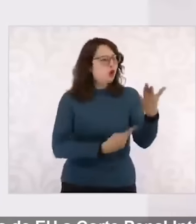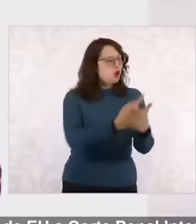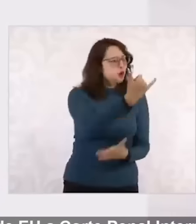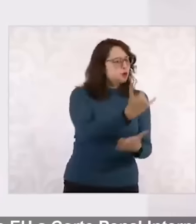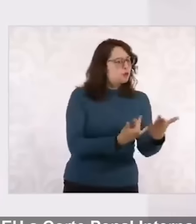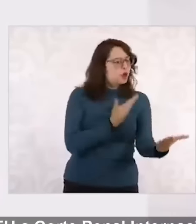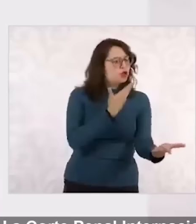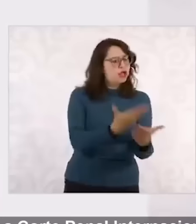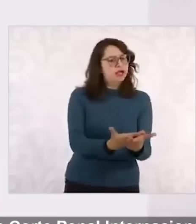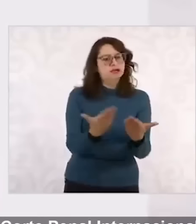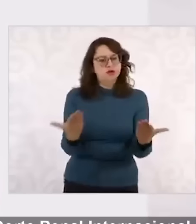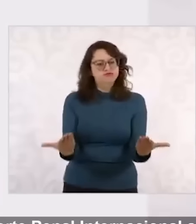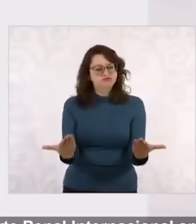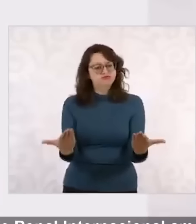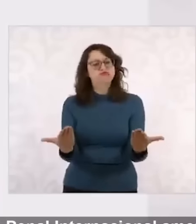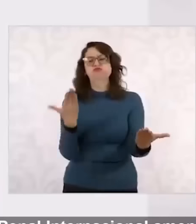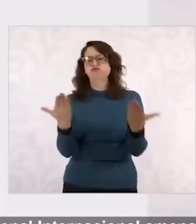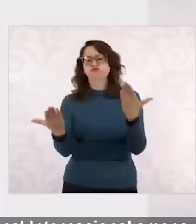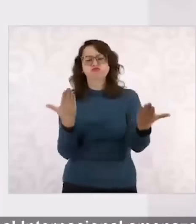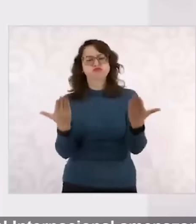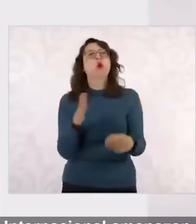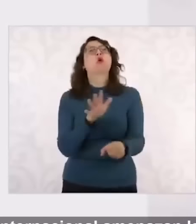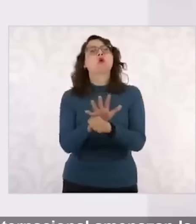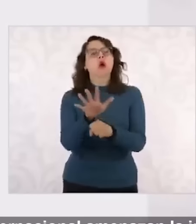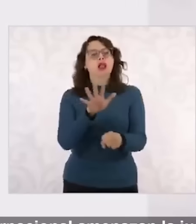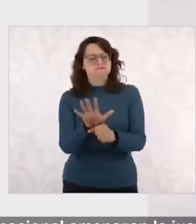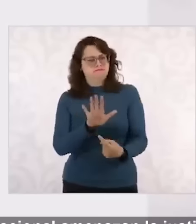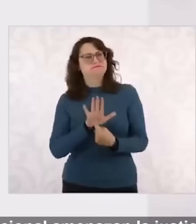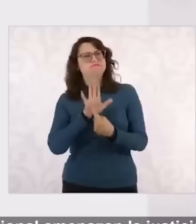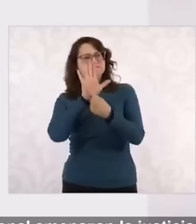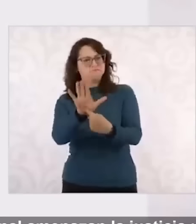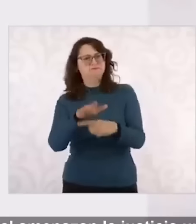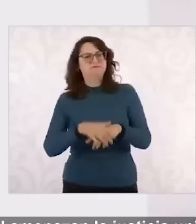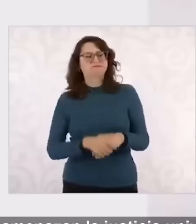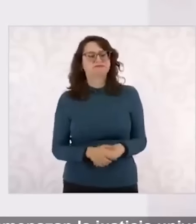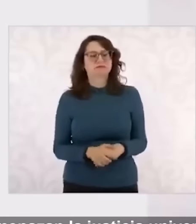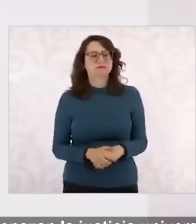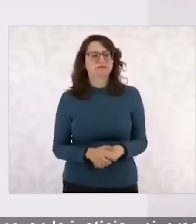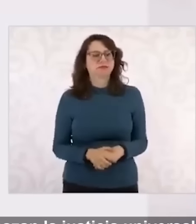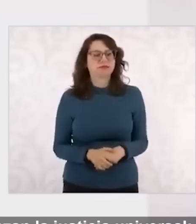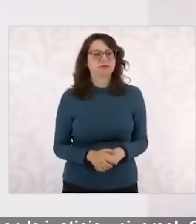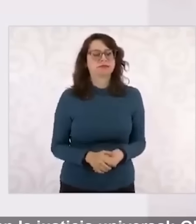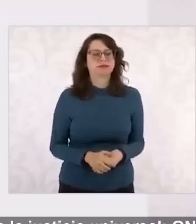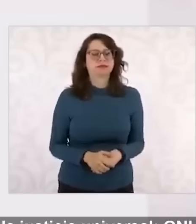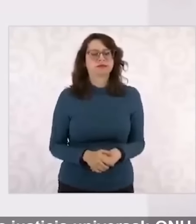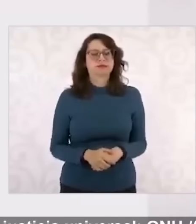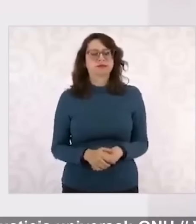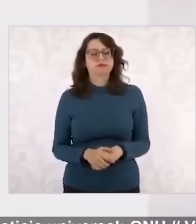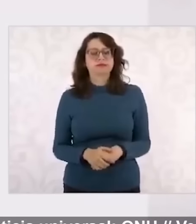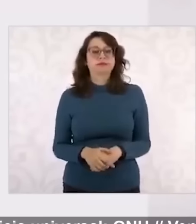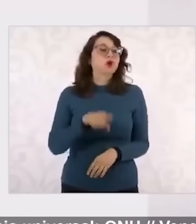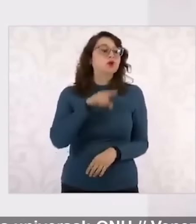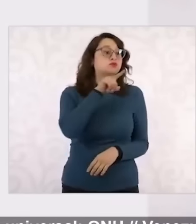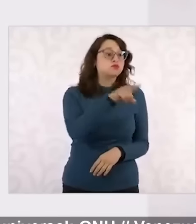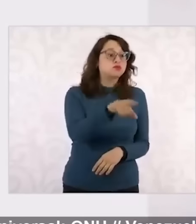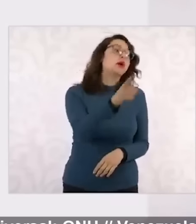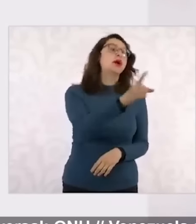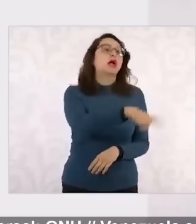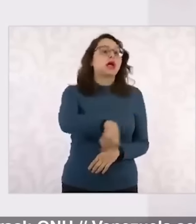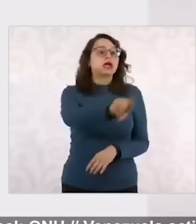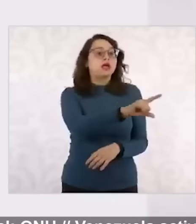Los dos proyectos de nación que se plantean es uno que critica a todos aquellos que